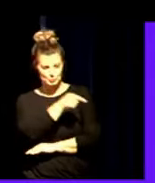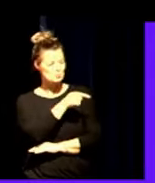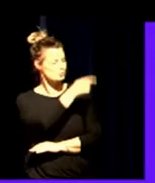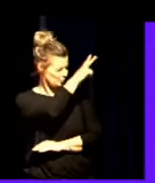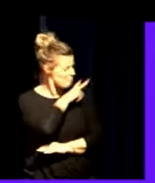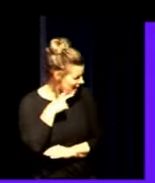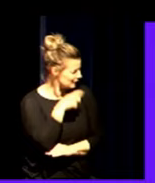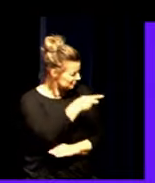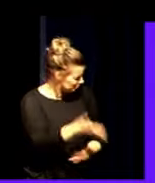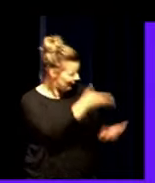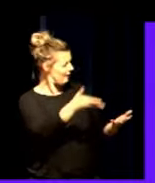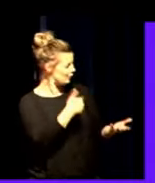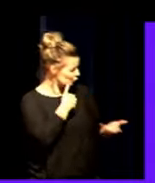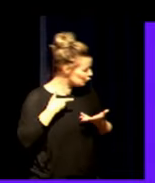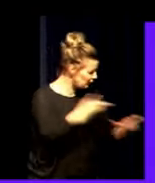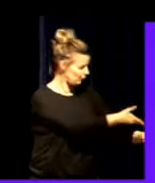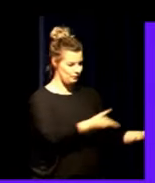vales, venga, adelante, que yo te ayudo.